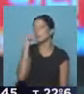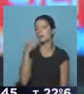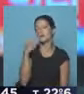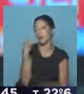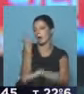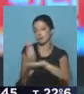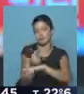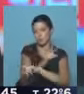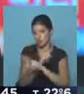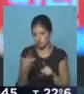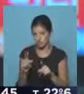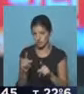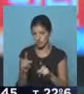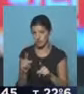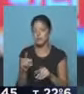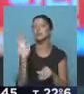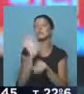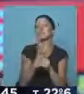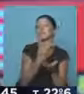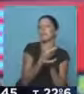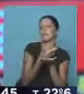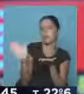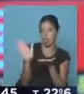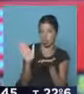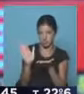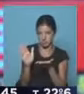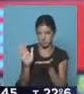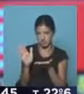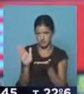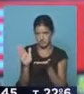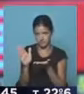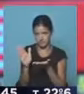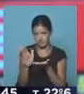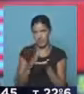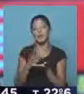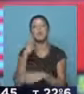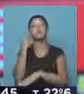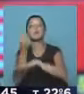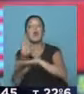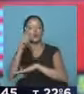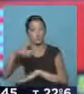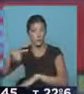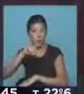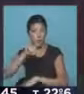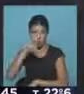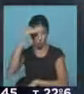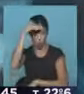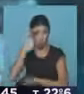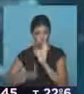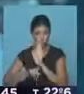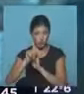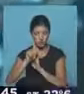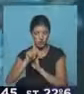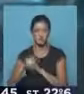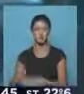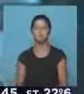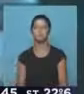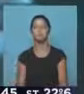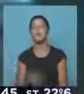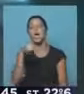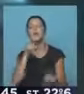finalmente casi lo deporta, es decir, tuvo que vivir fuera de Corea del Norte. En este momento, las especulaciones